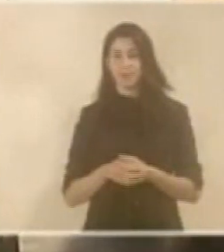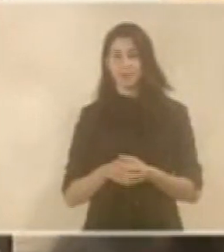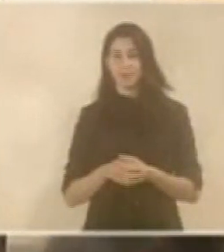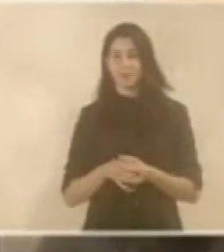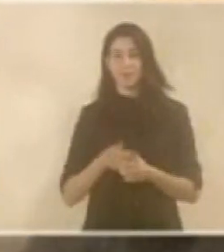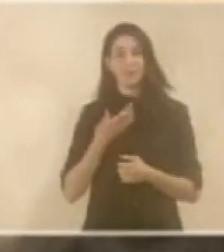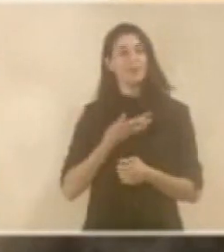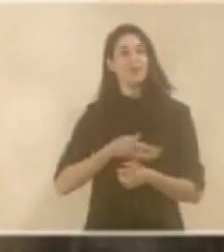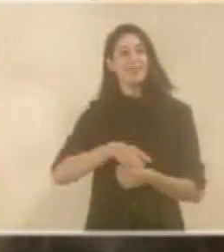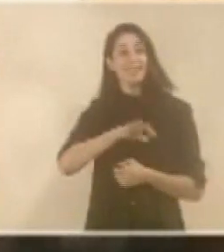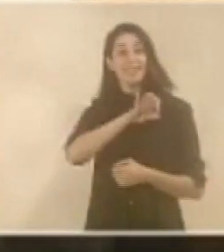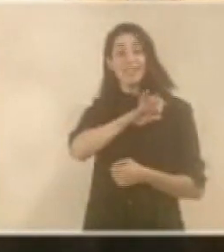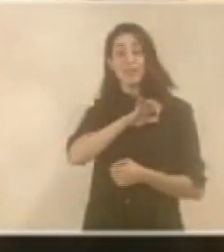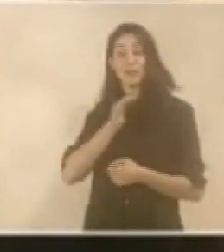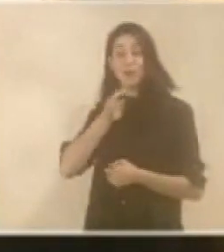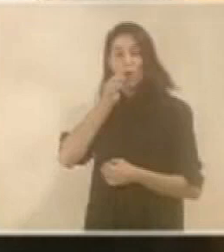Señor orador,